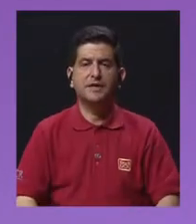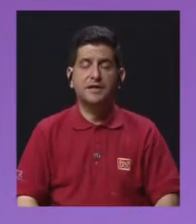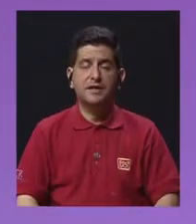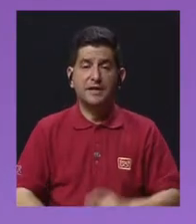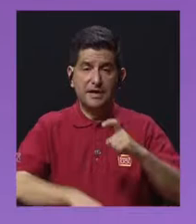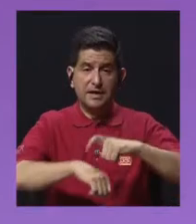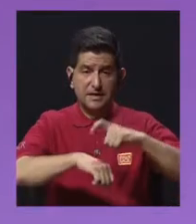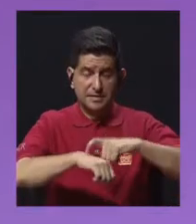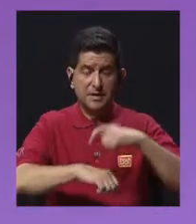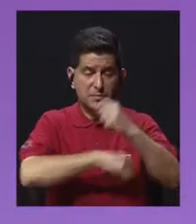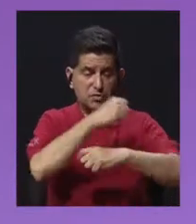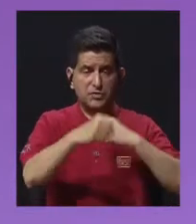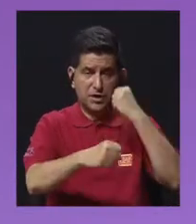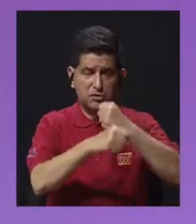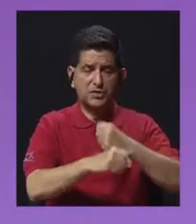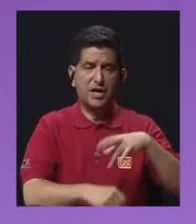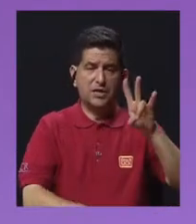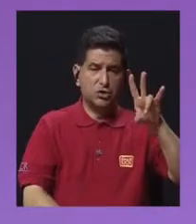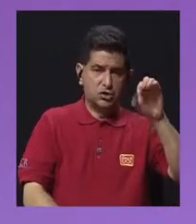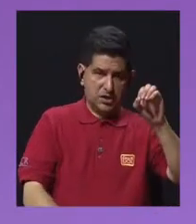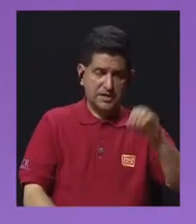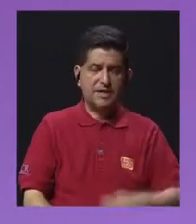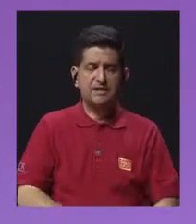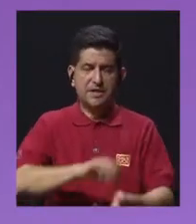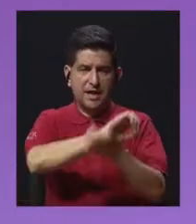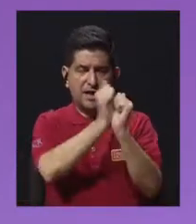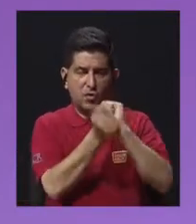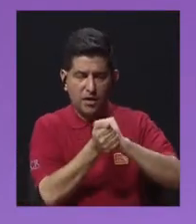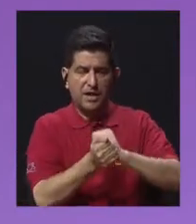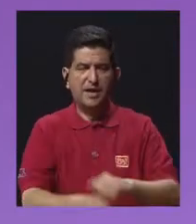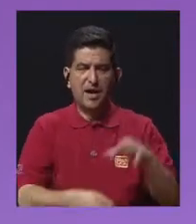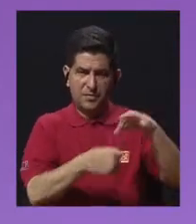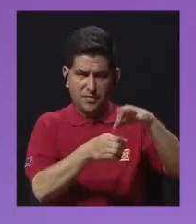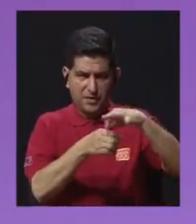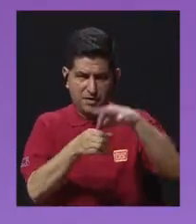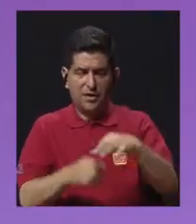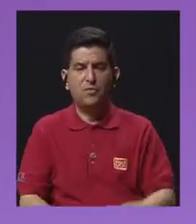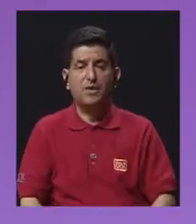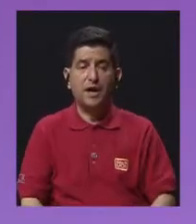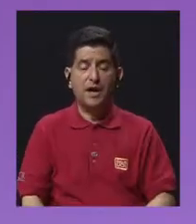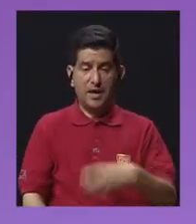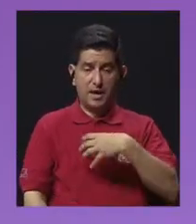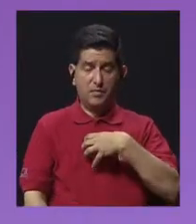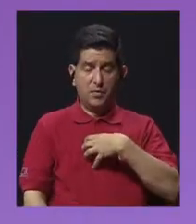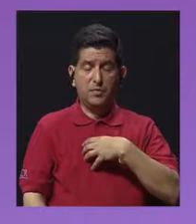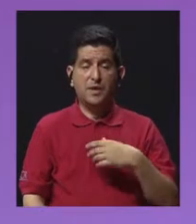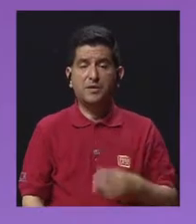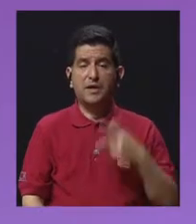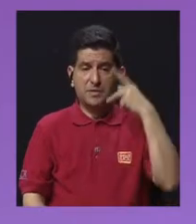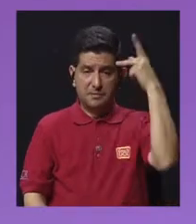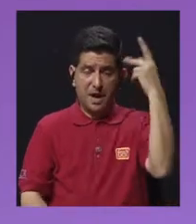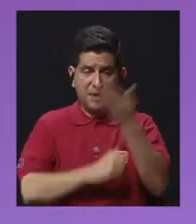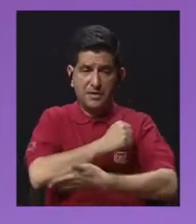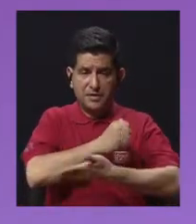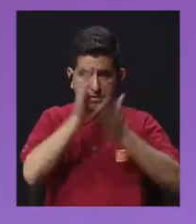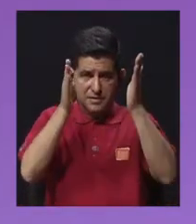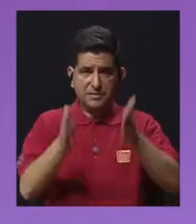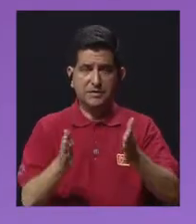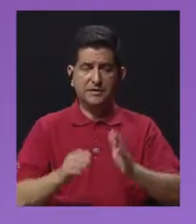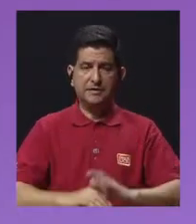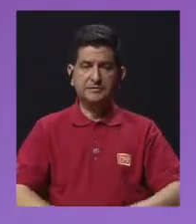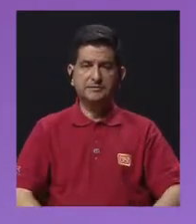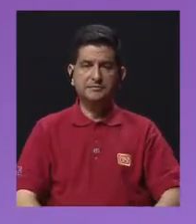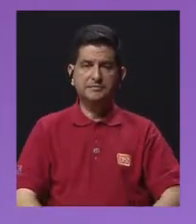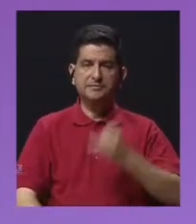de las tierras que durante la década de los 70 que estuvo la reforma agraria pertenecieron a nuestros